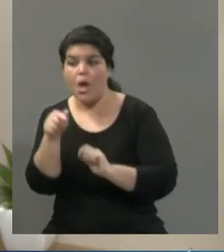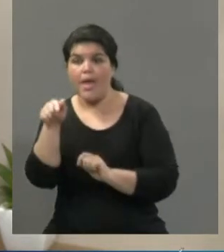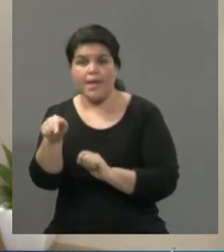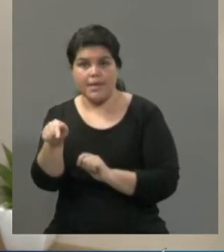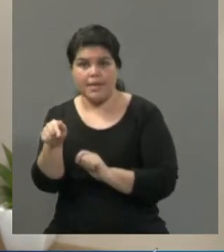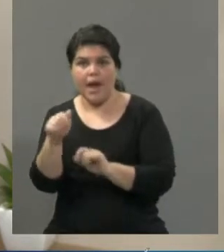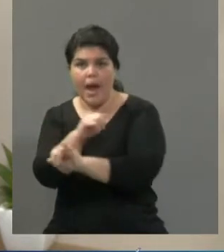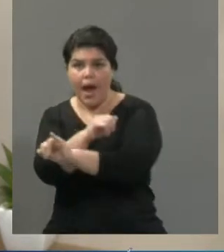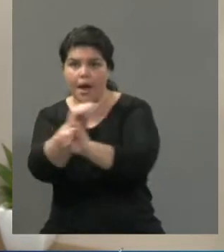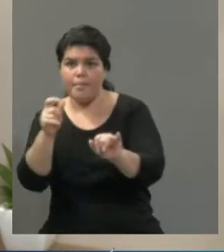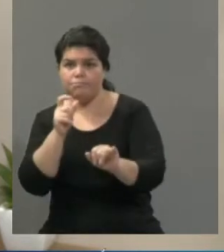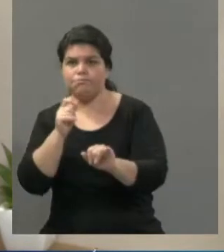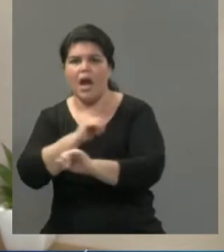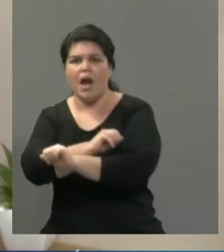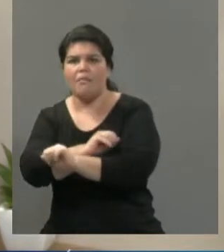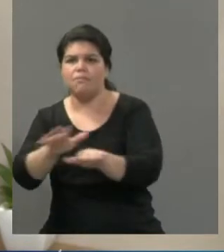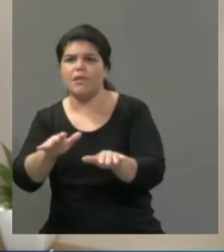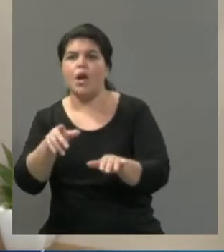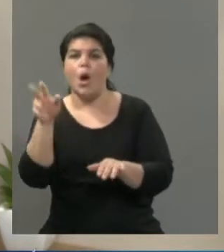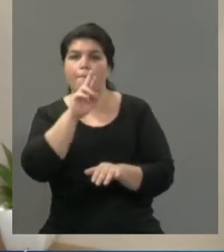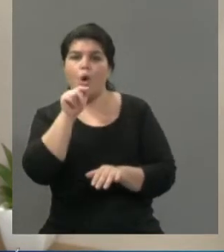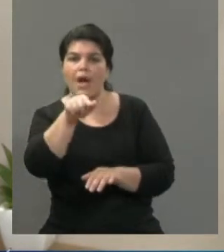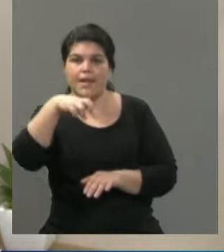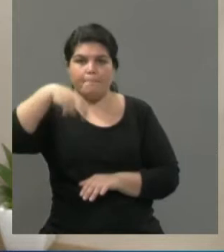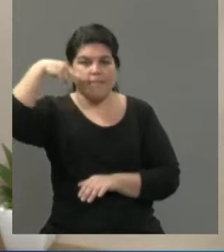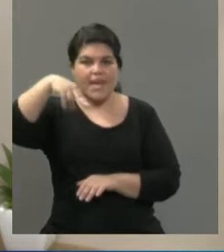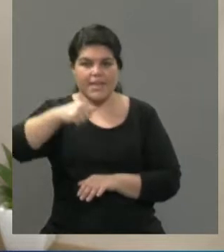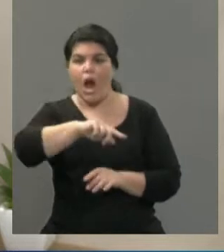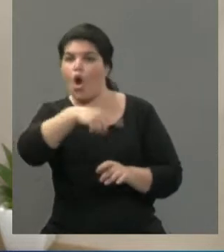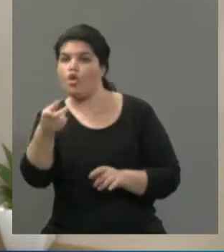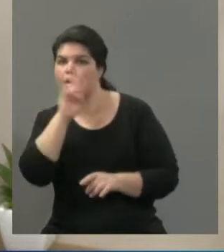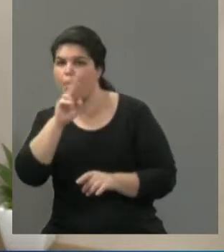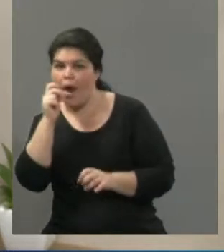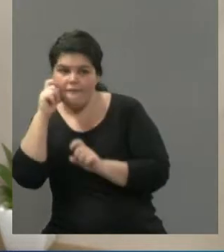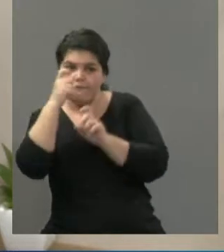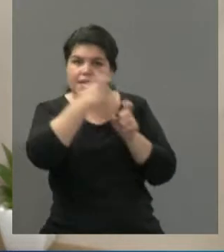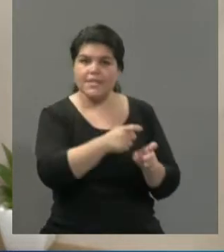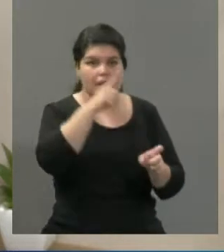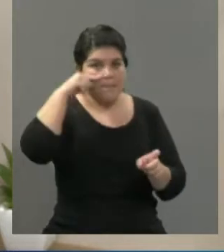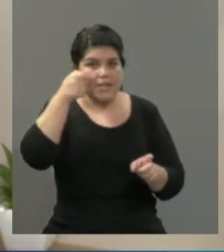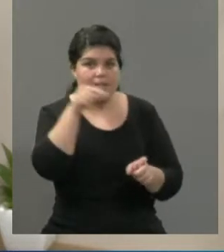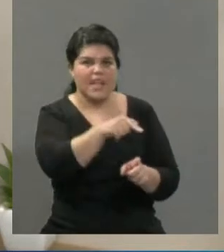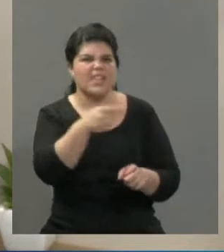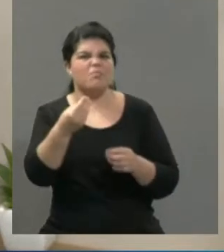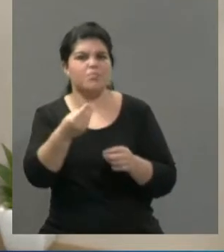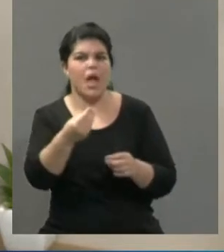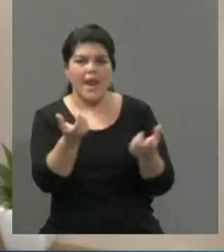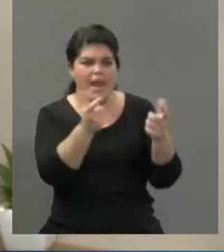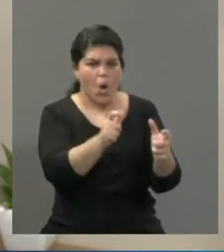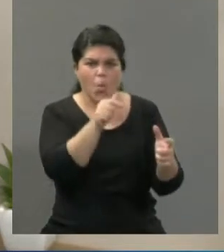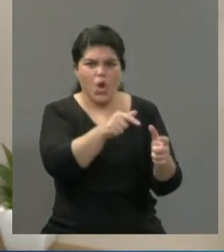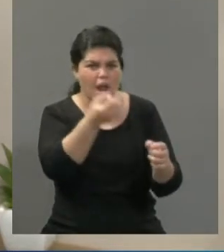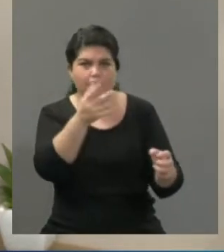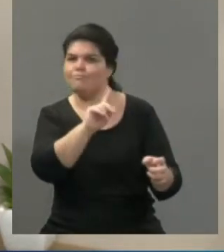otras actrices fueron de carácter sexual. Y de hecho mencionó públicamente en una entrevista en un medio las visitas como un